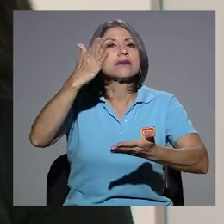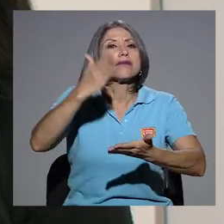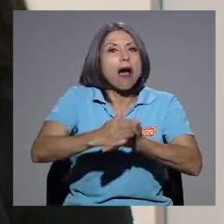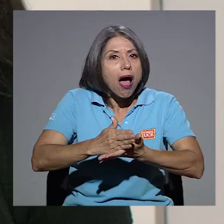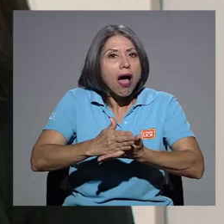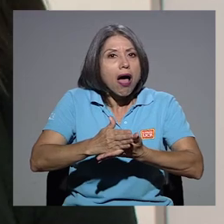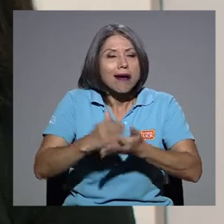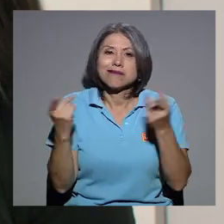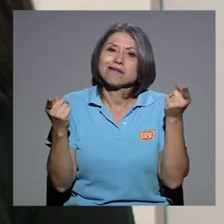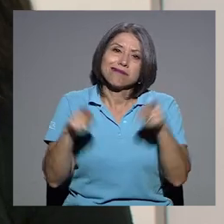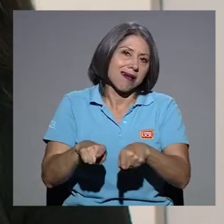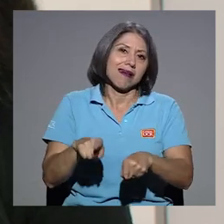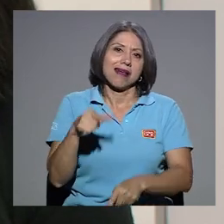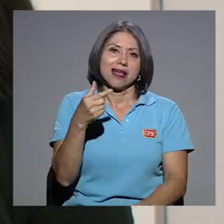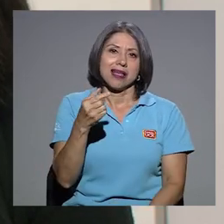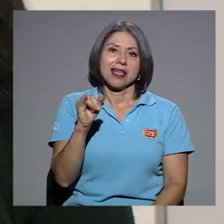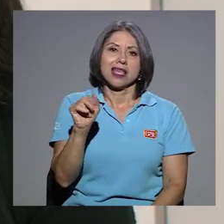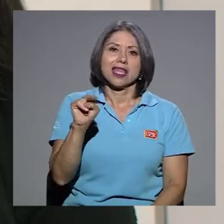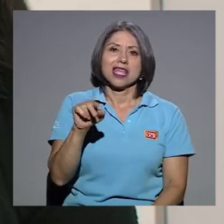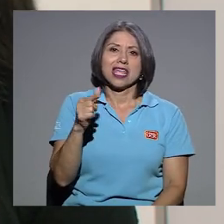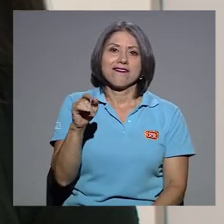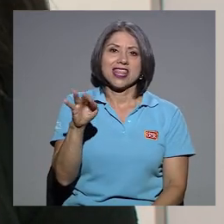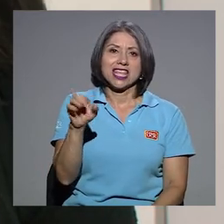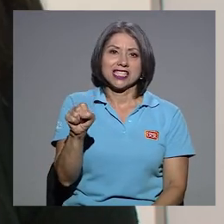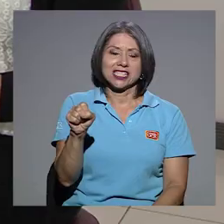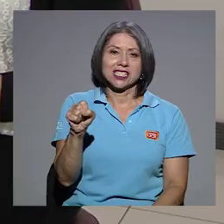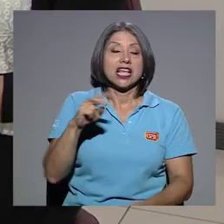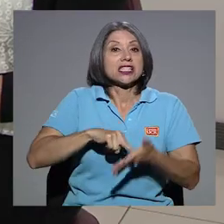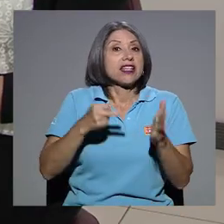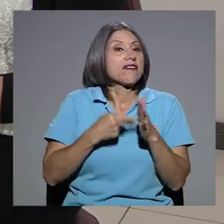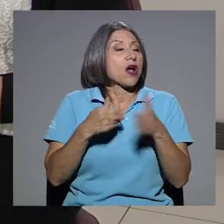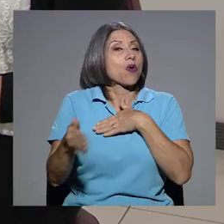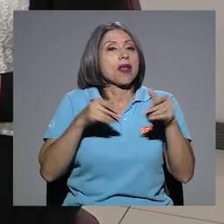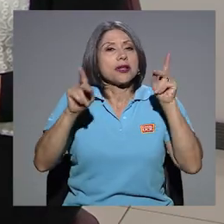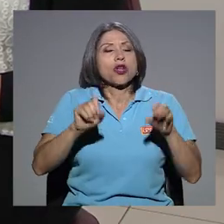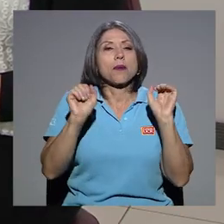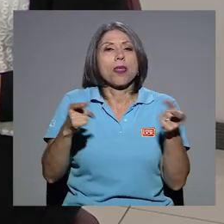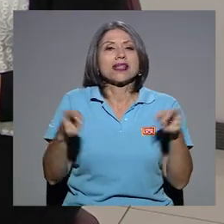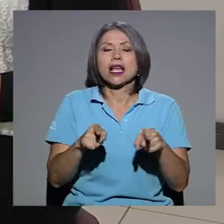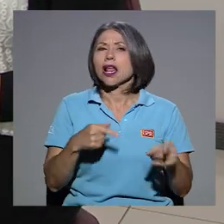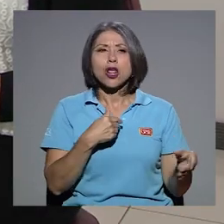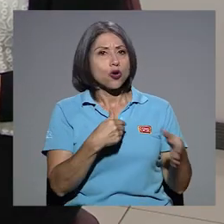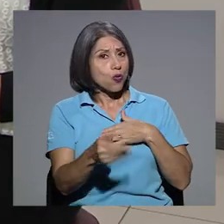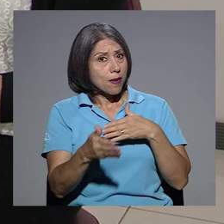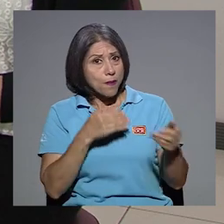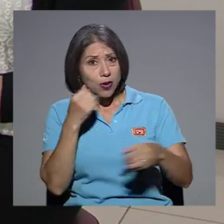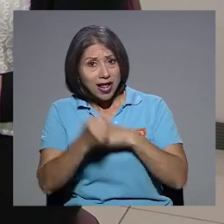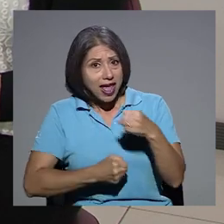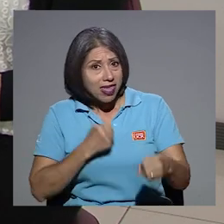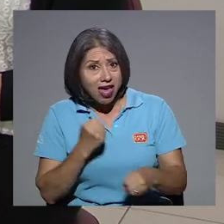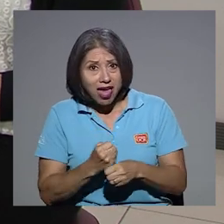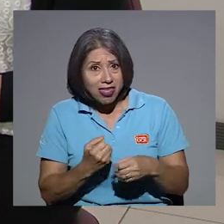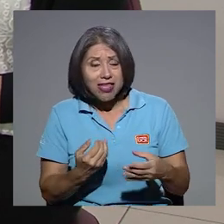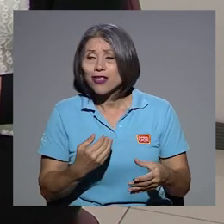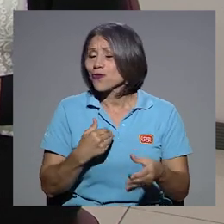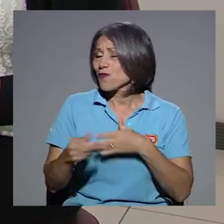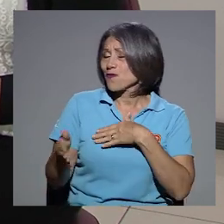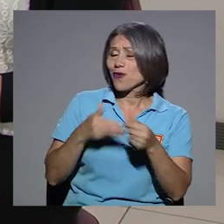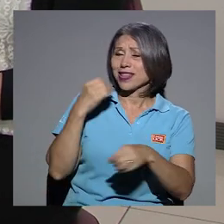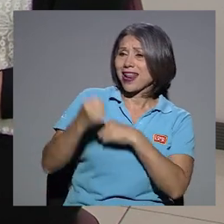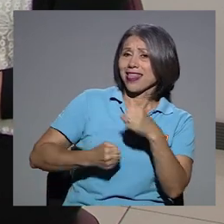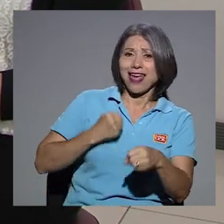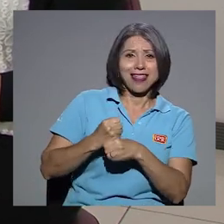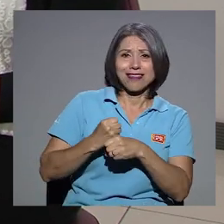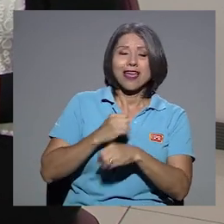gingivitis. Sí o sí, se desarrolla. Entonces, todos somos susceptibles. No importa la edad ni nada, porque no importa todos comemos edad. Y entonces eso es lo